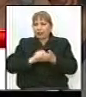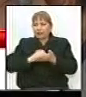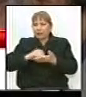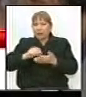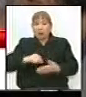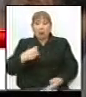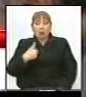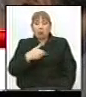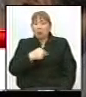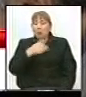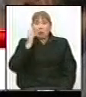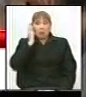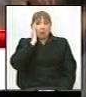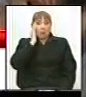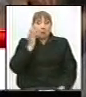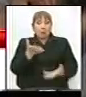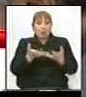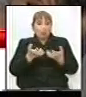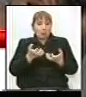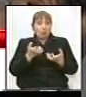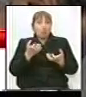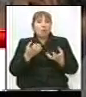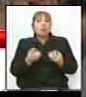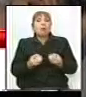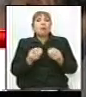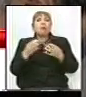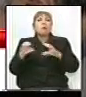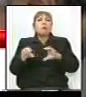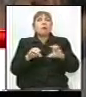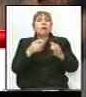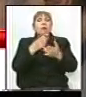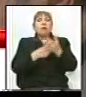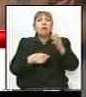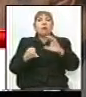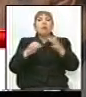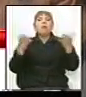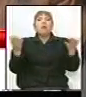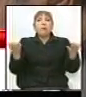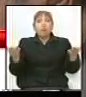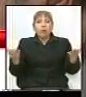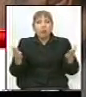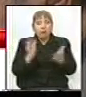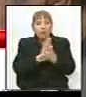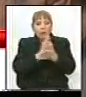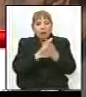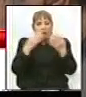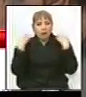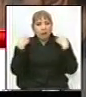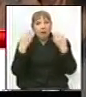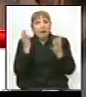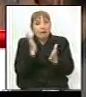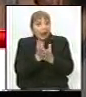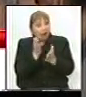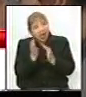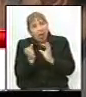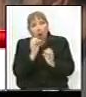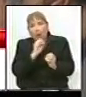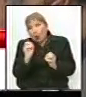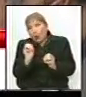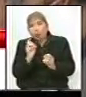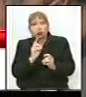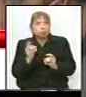nosotros quisiéramos saber cuáles son las acciones administrativas que se está de repente omitiendo